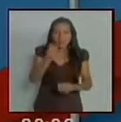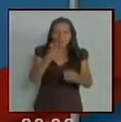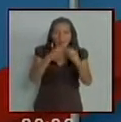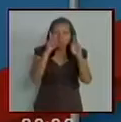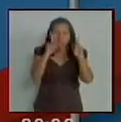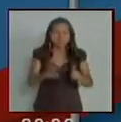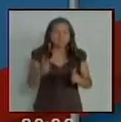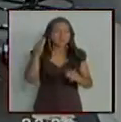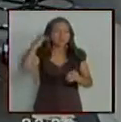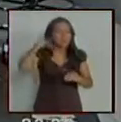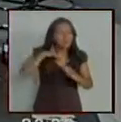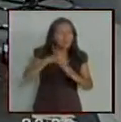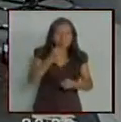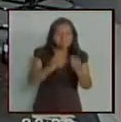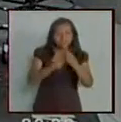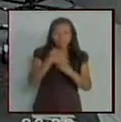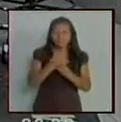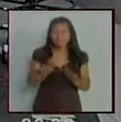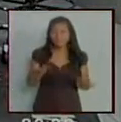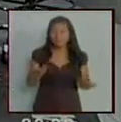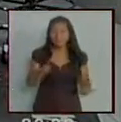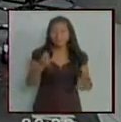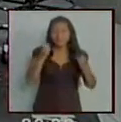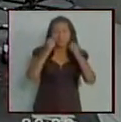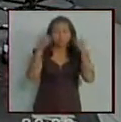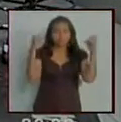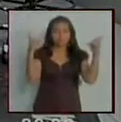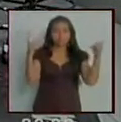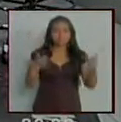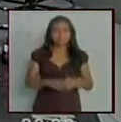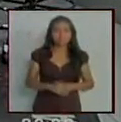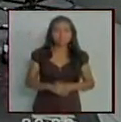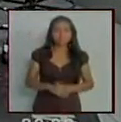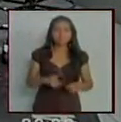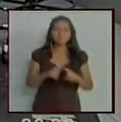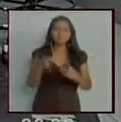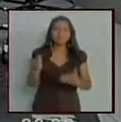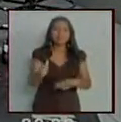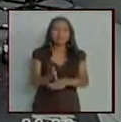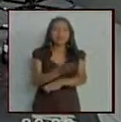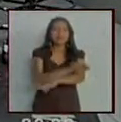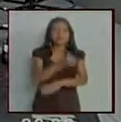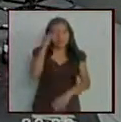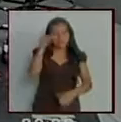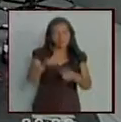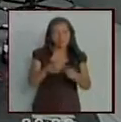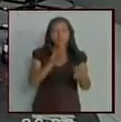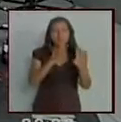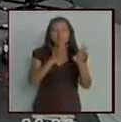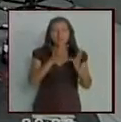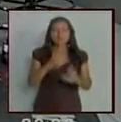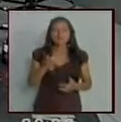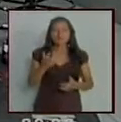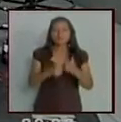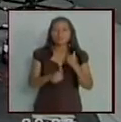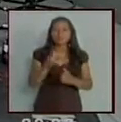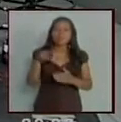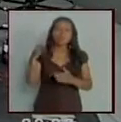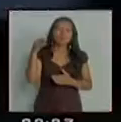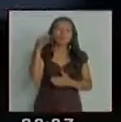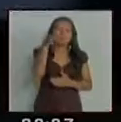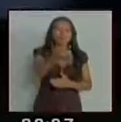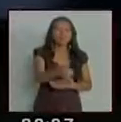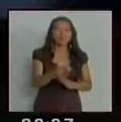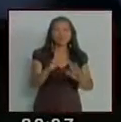larvas. Realmente impresionante. Bueno, a ver, en el anterior bloque, doctor, hablábamos de las consecuencias que puede